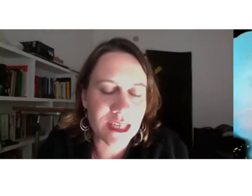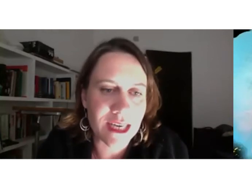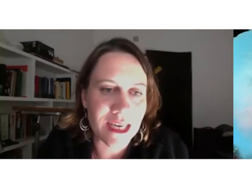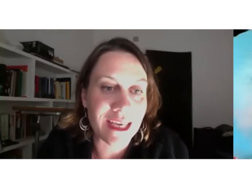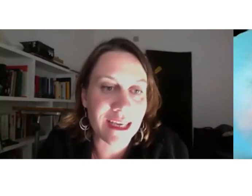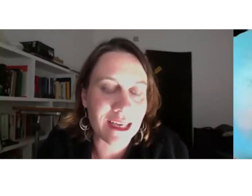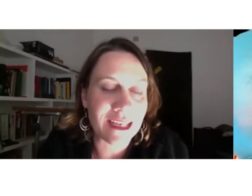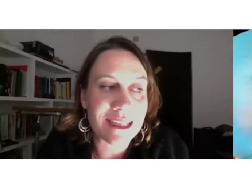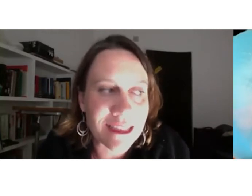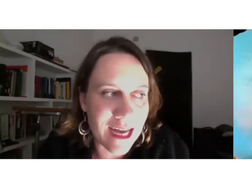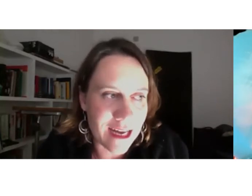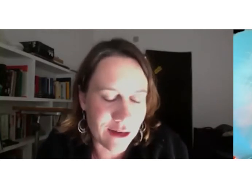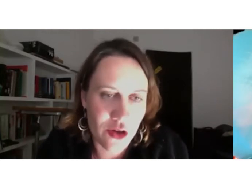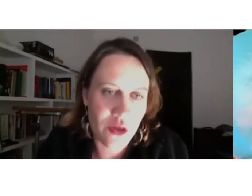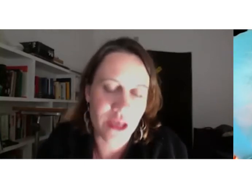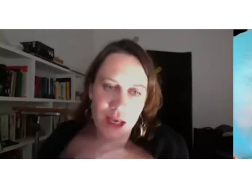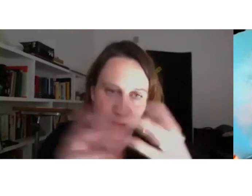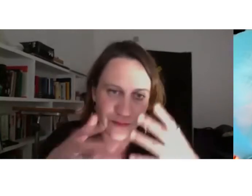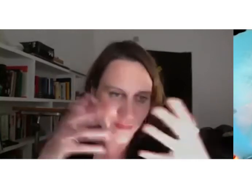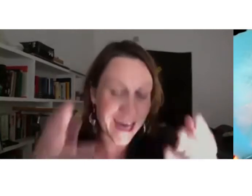debemos intentar, ¿no?